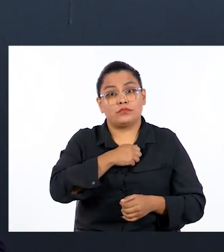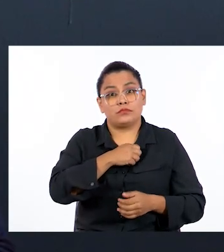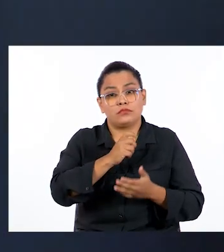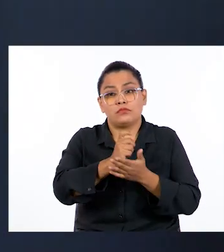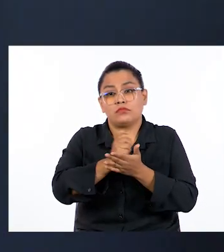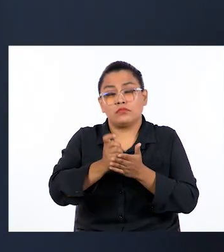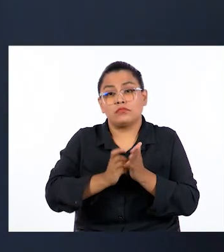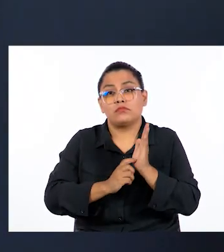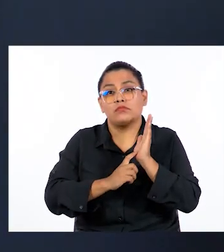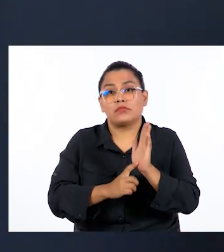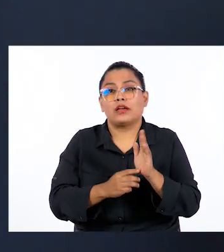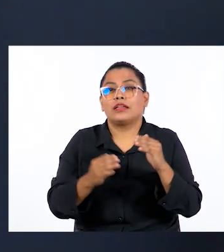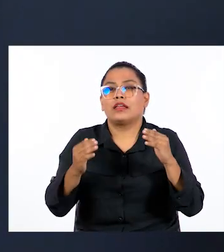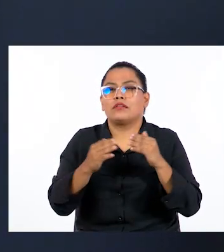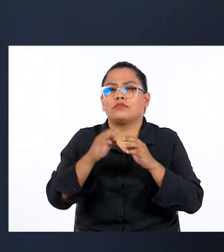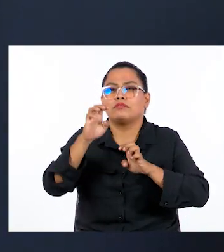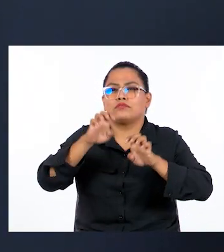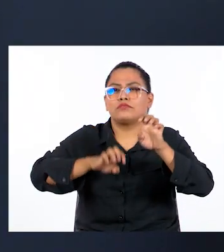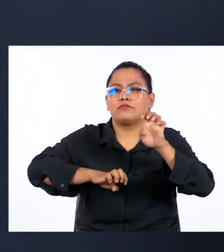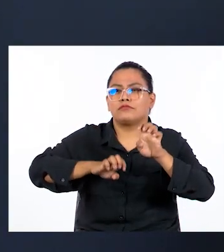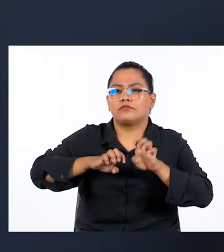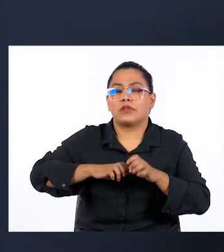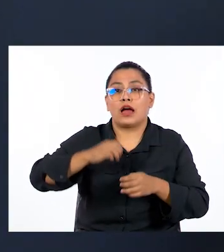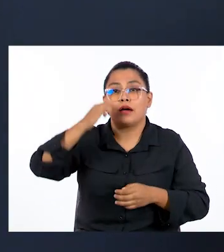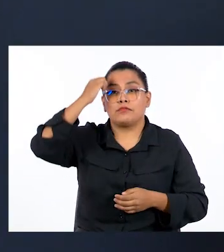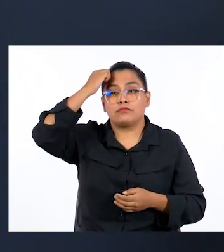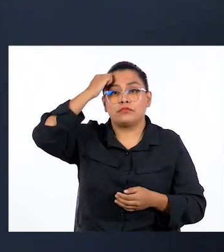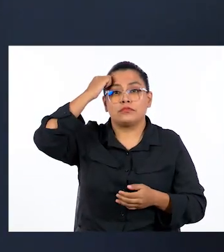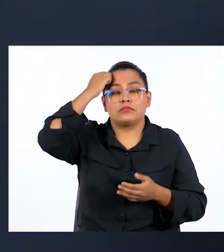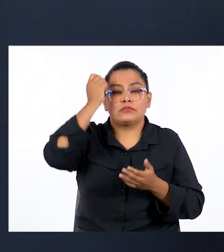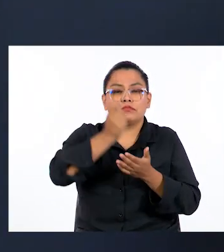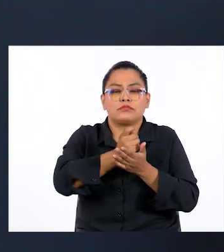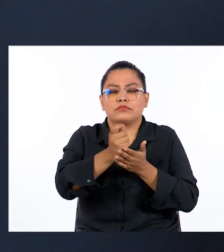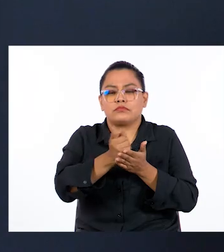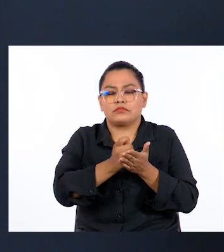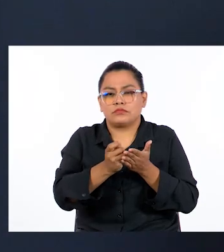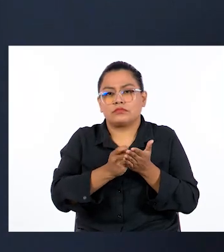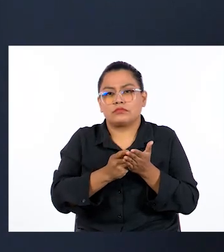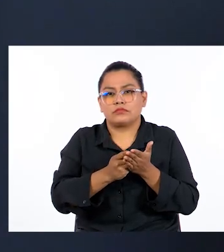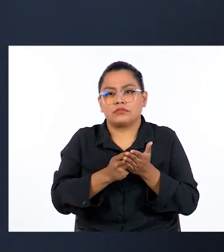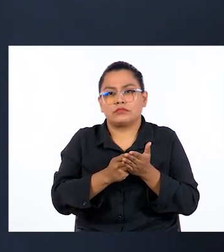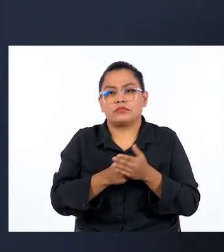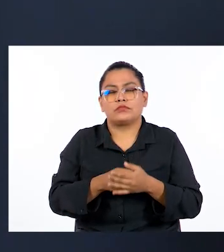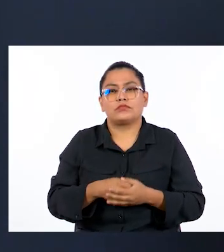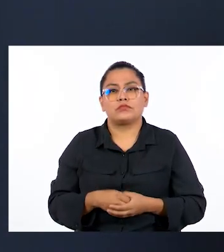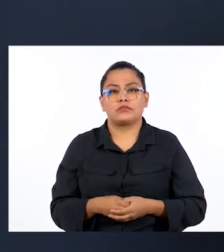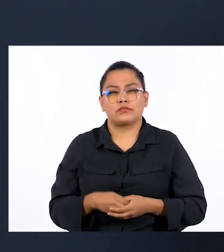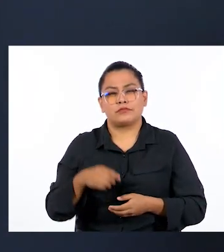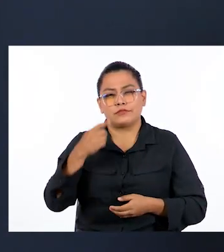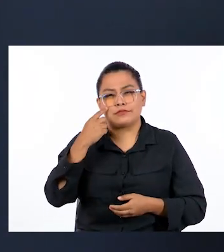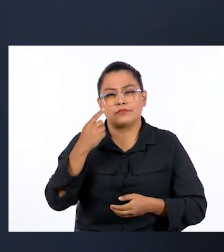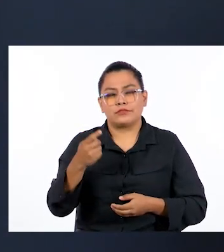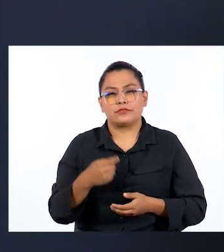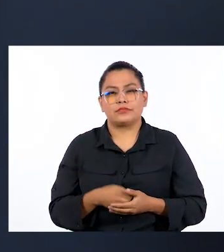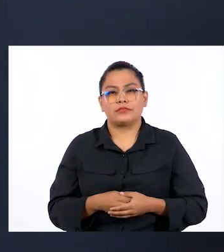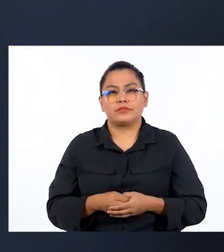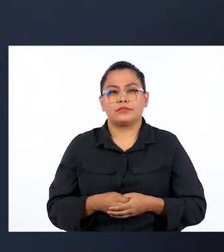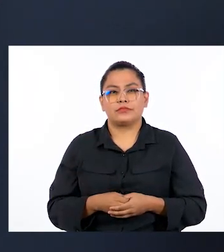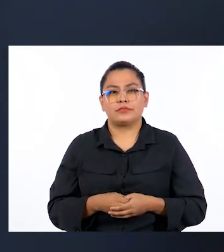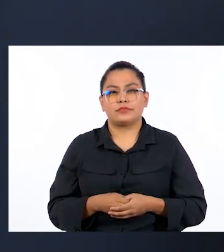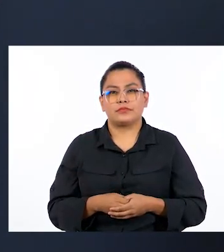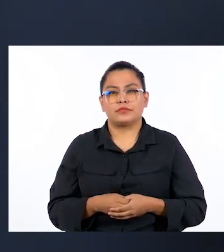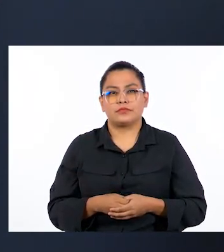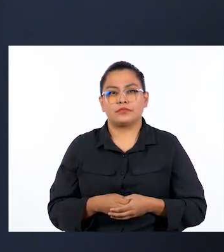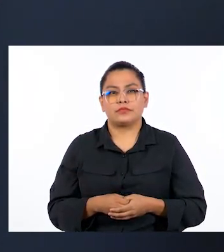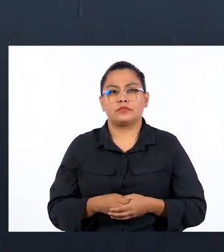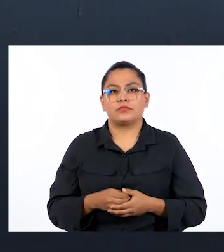ejemplo, podemos hacer uso de las evaluaciones o coevaluaciones que se dan al final del producto